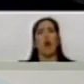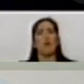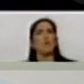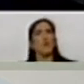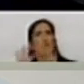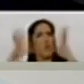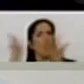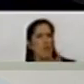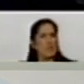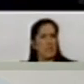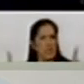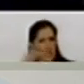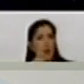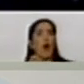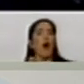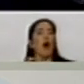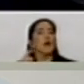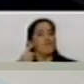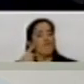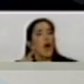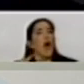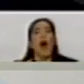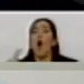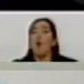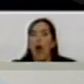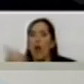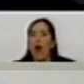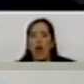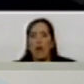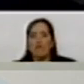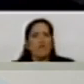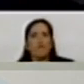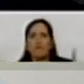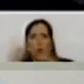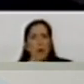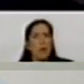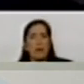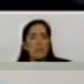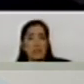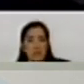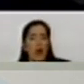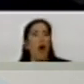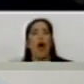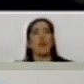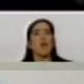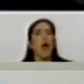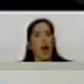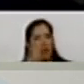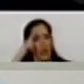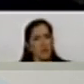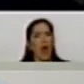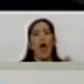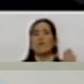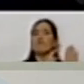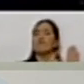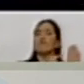porque cuando llegan los problemas de deuda, tiene que haber reglas claras, reglas que no favorezcan solo a los más grandes para que se coman a los chicos, sino que sean reglas